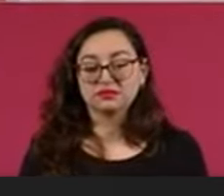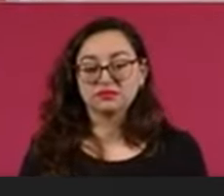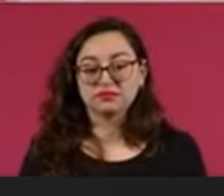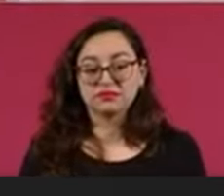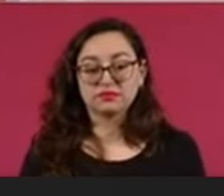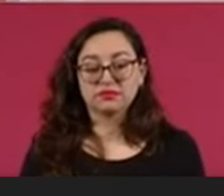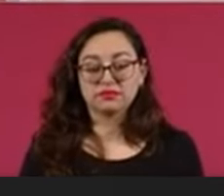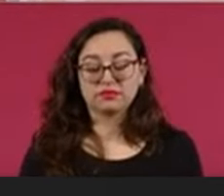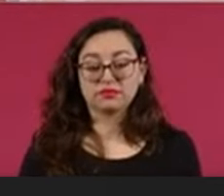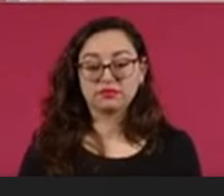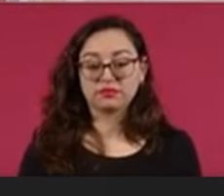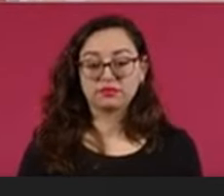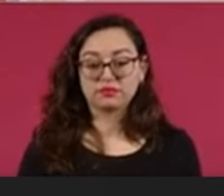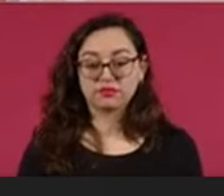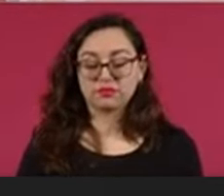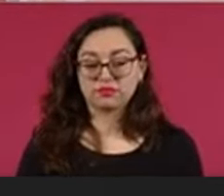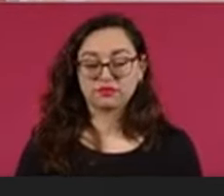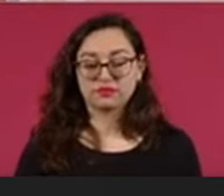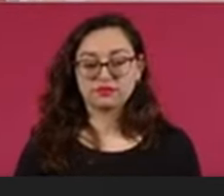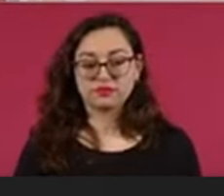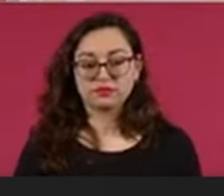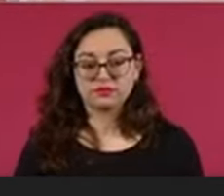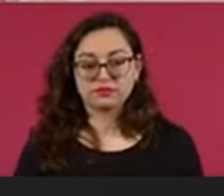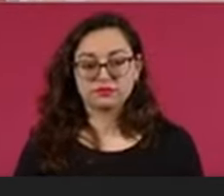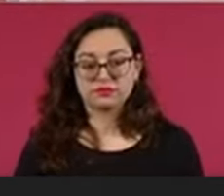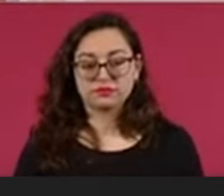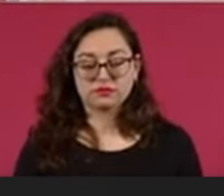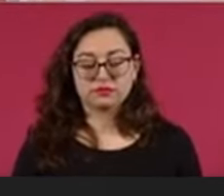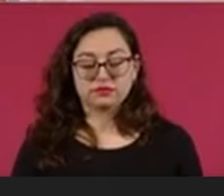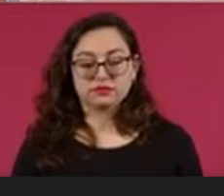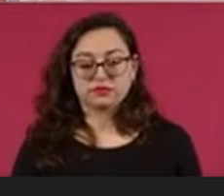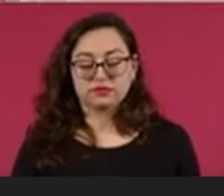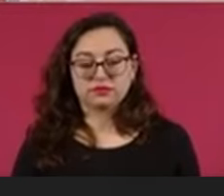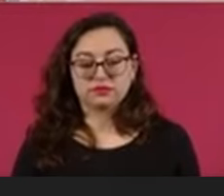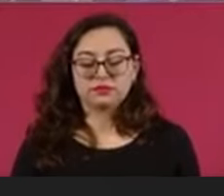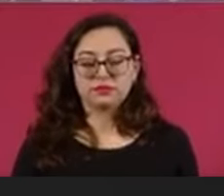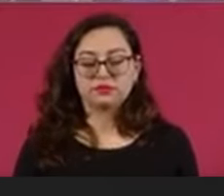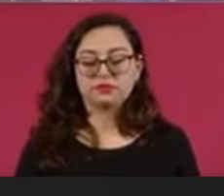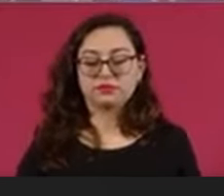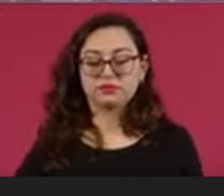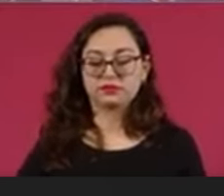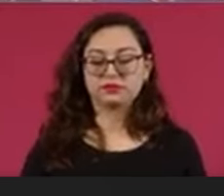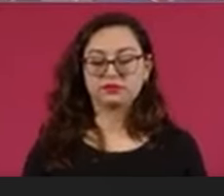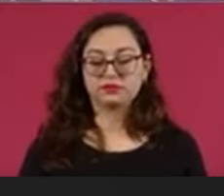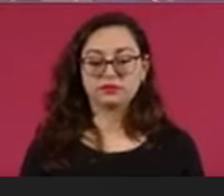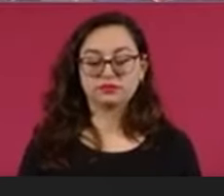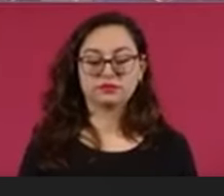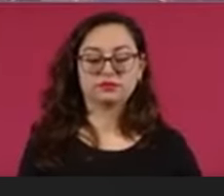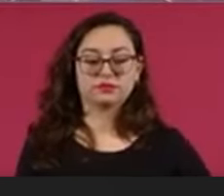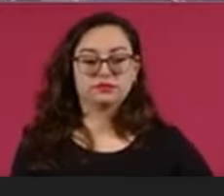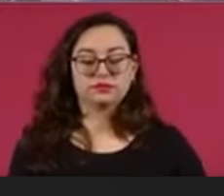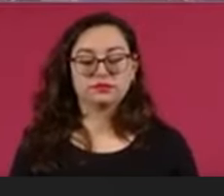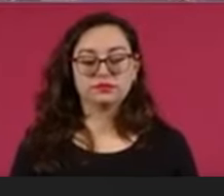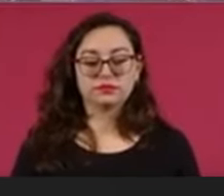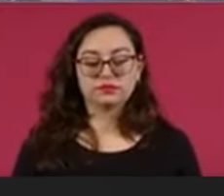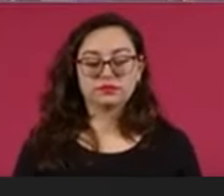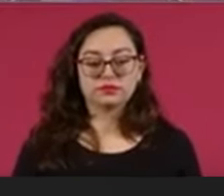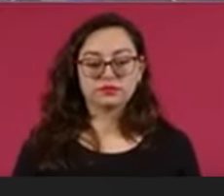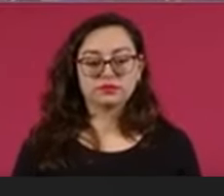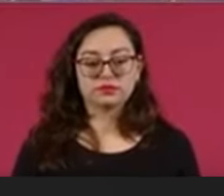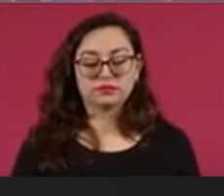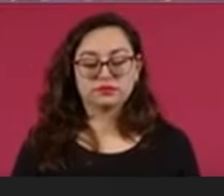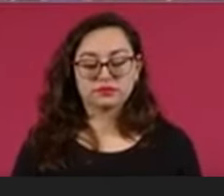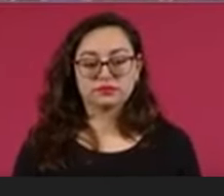se